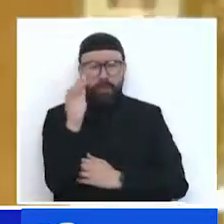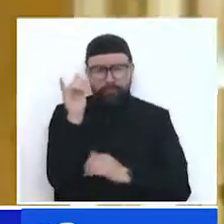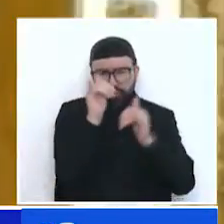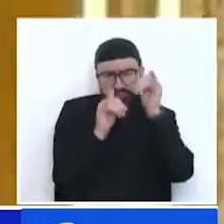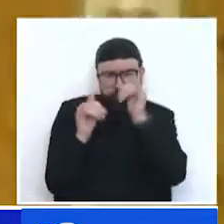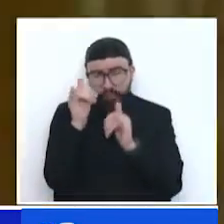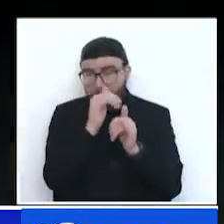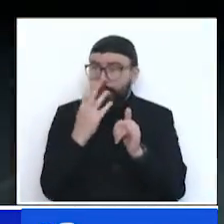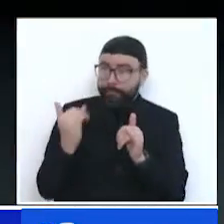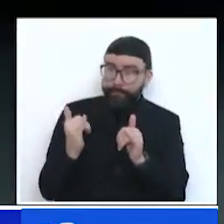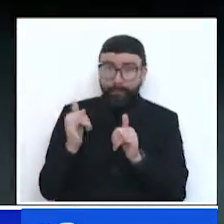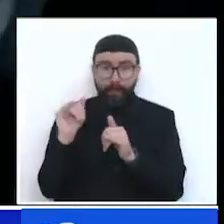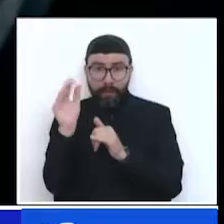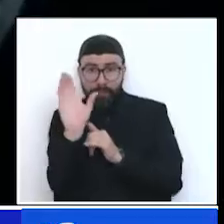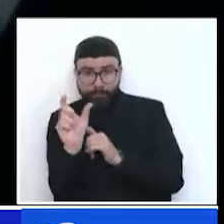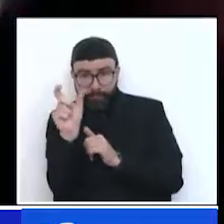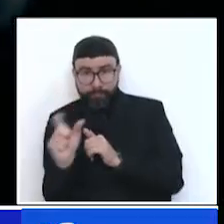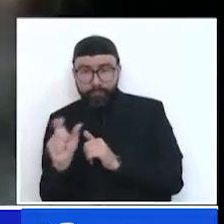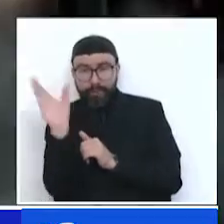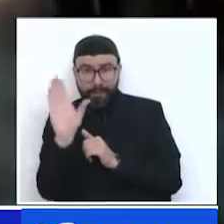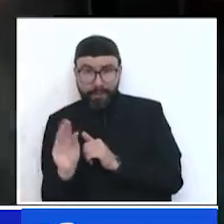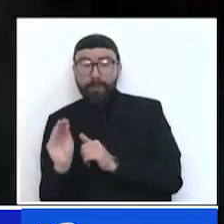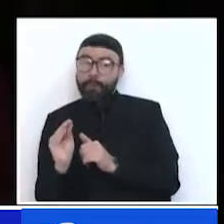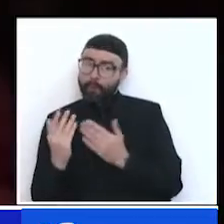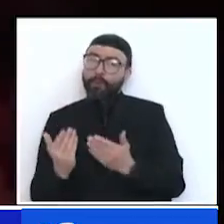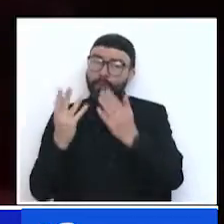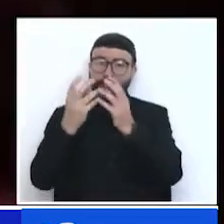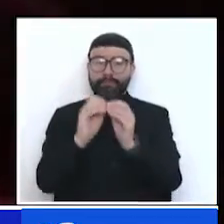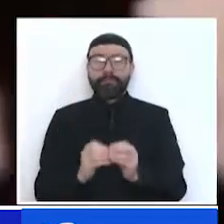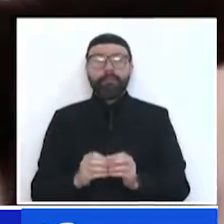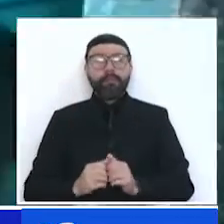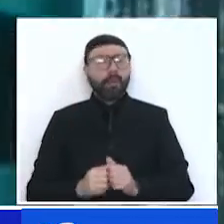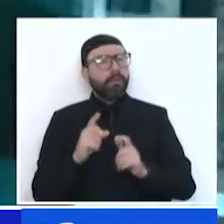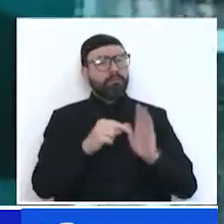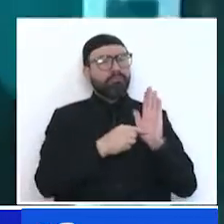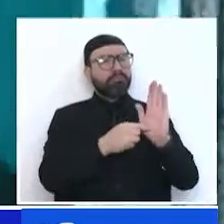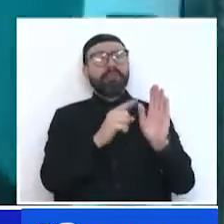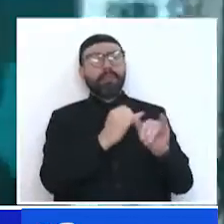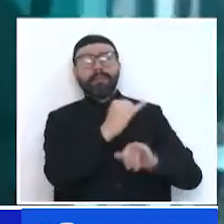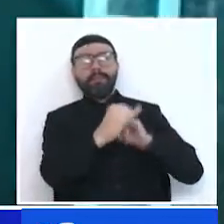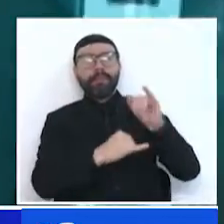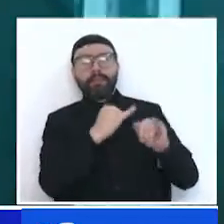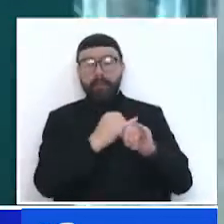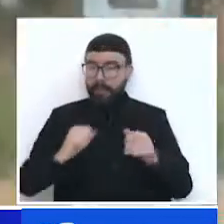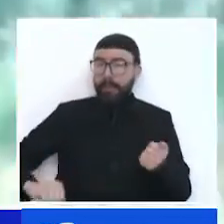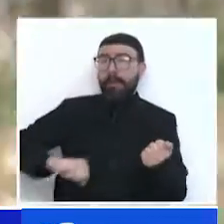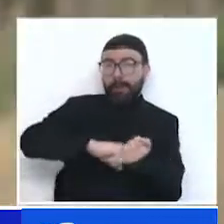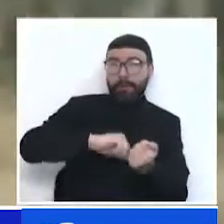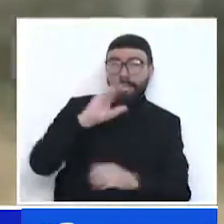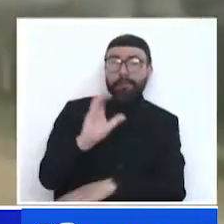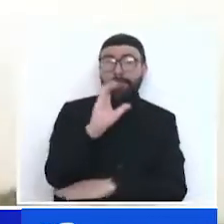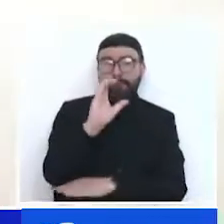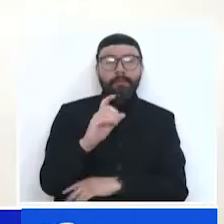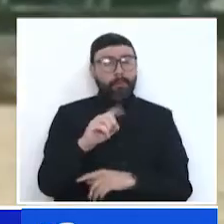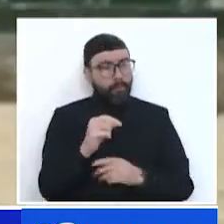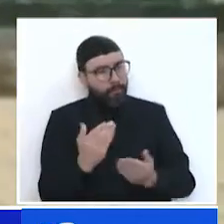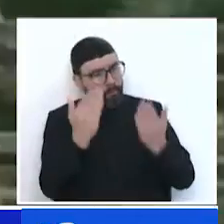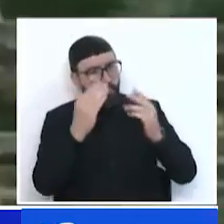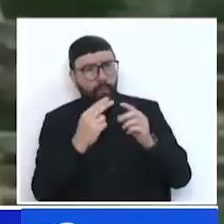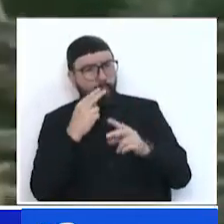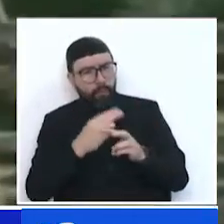quindianos fueran los mayores beneficiados. En la muestra también se presentarán largometrajes internacionales con coproducciones colombianas y producciones reconocidas en el